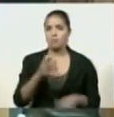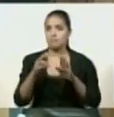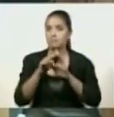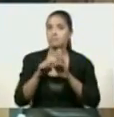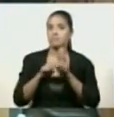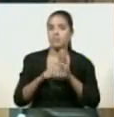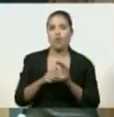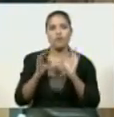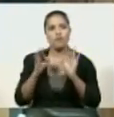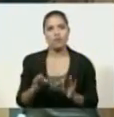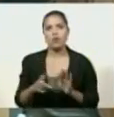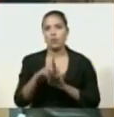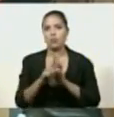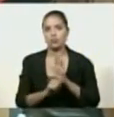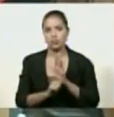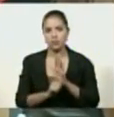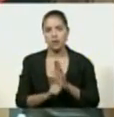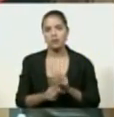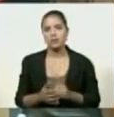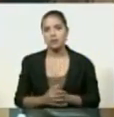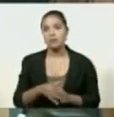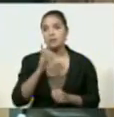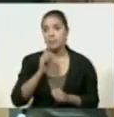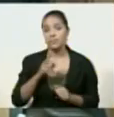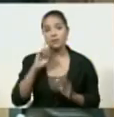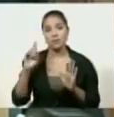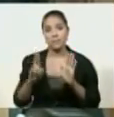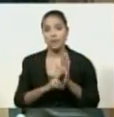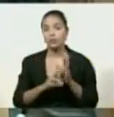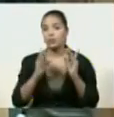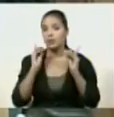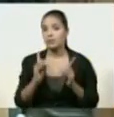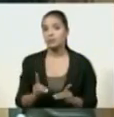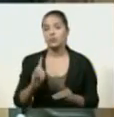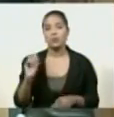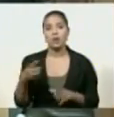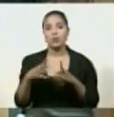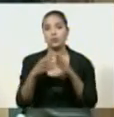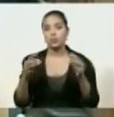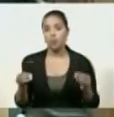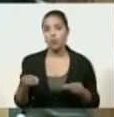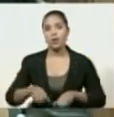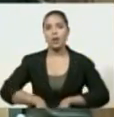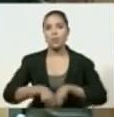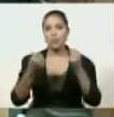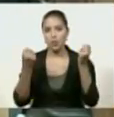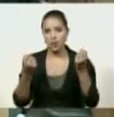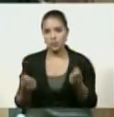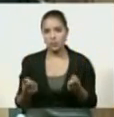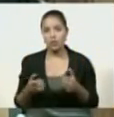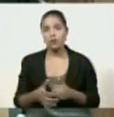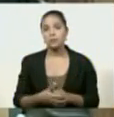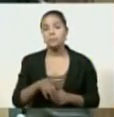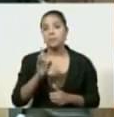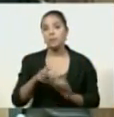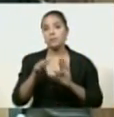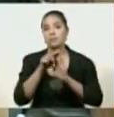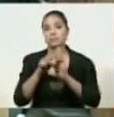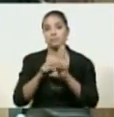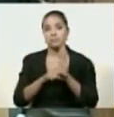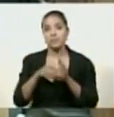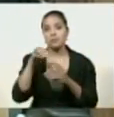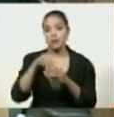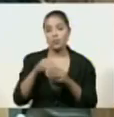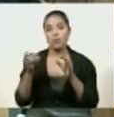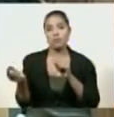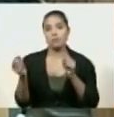las formalidades constitucionales ni el cumplimiento de las decisiones, dado la violación inclusive del reglamento interior y